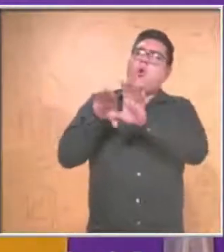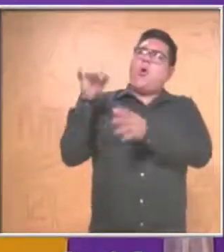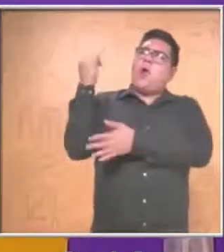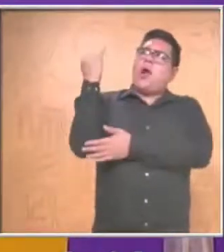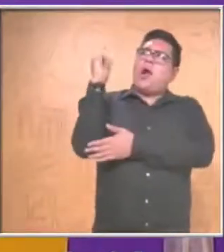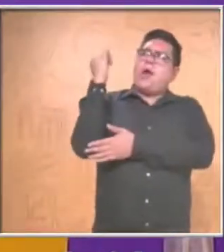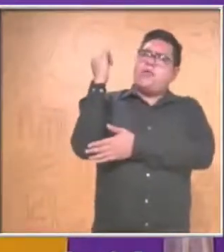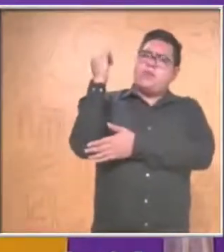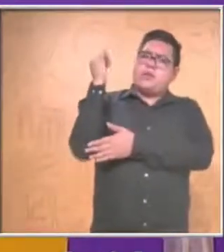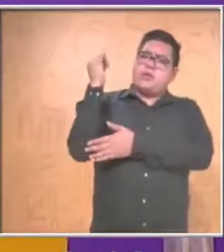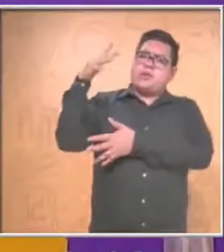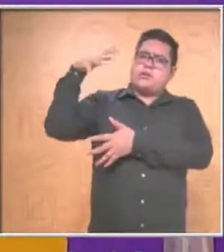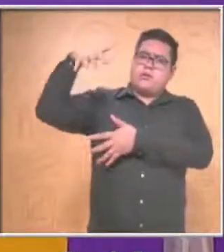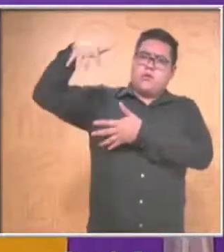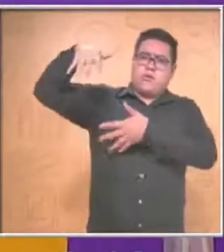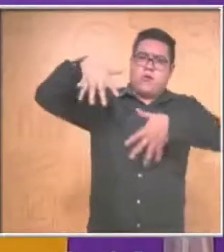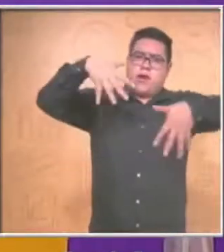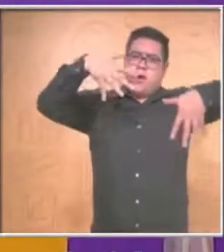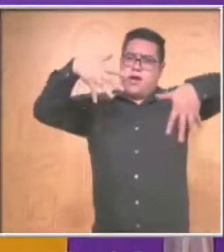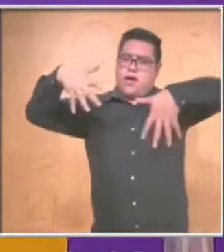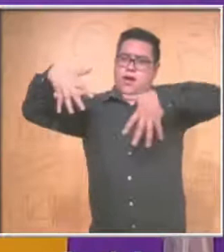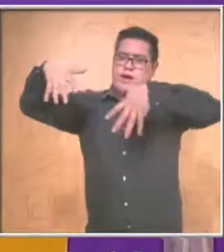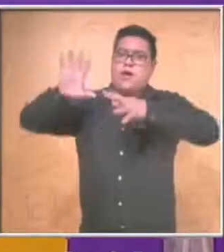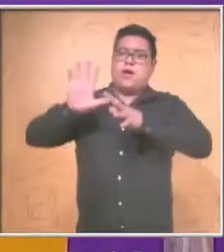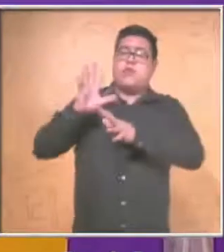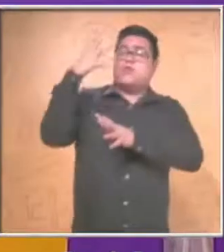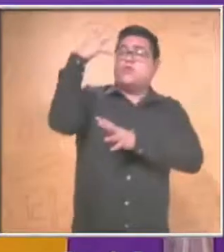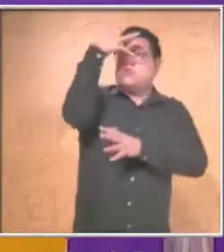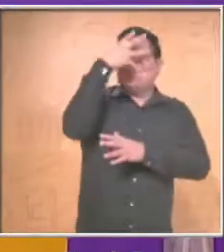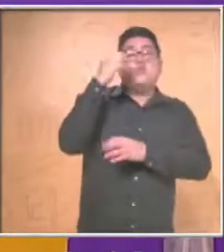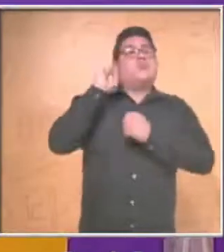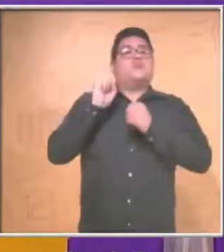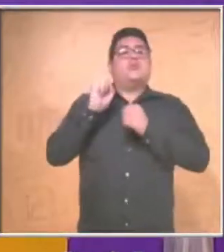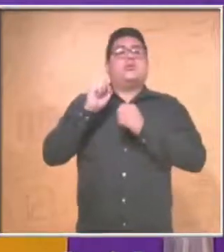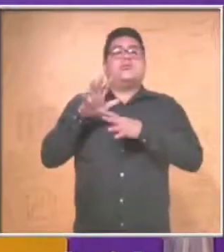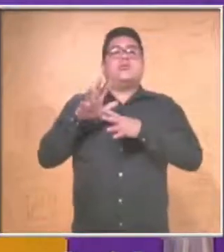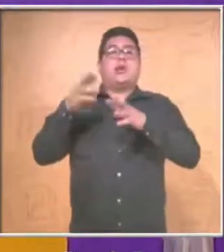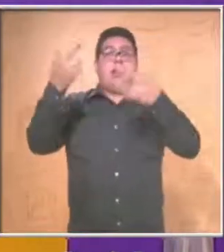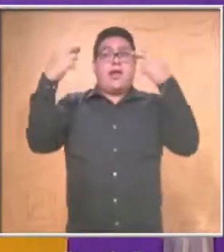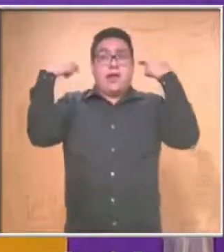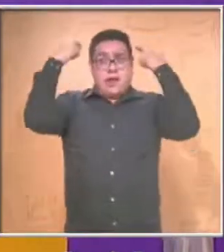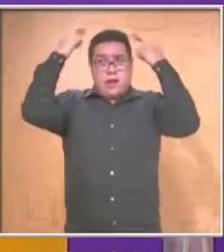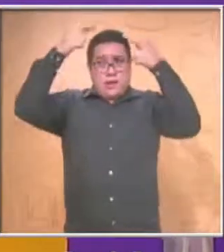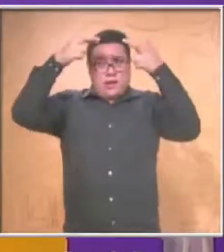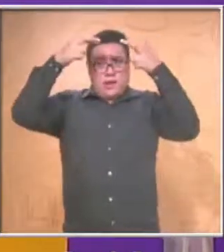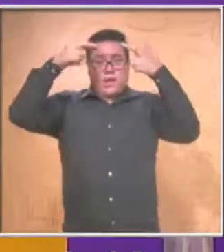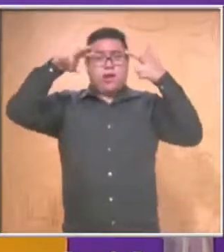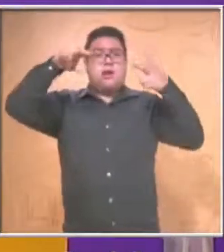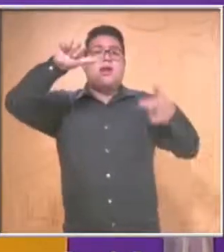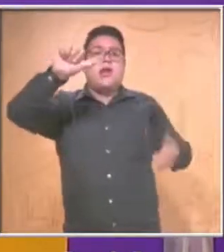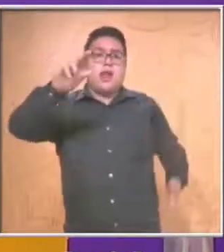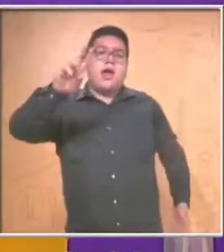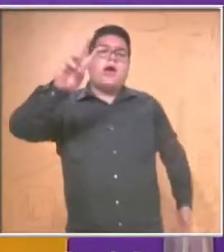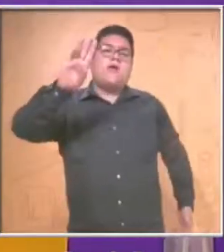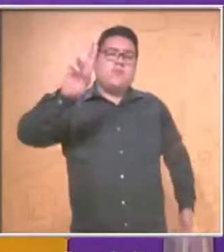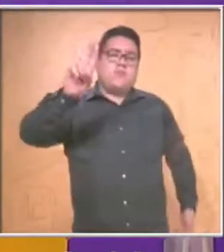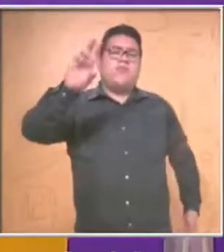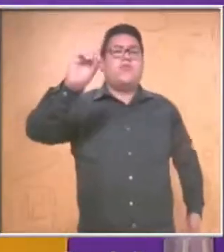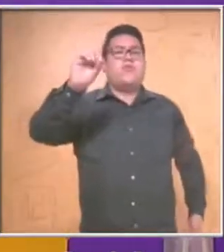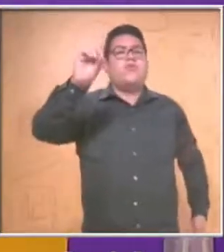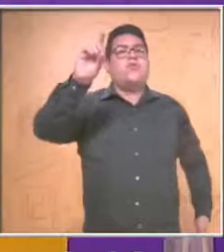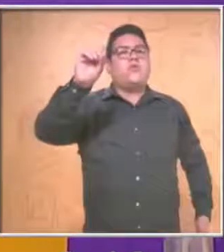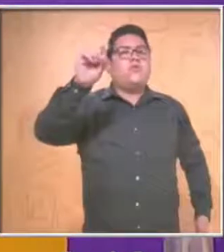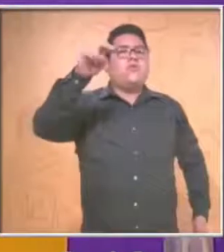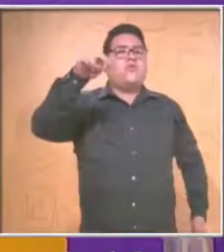el rey Nabucodonosor mandó construir de una belleza increíble, eran grandes constructores, su escritura